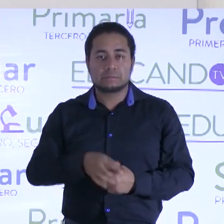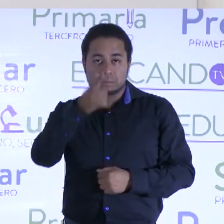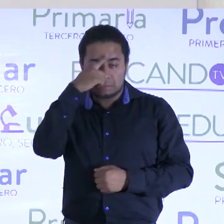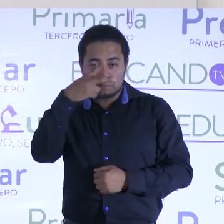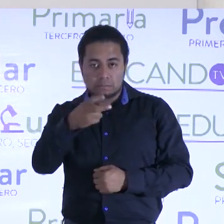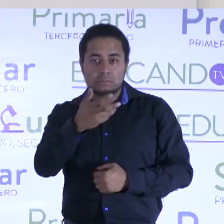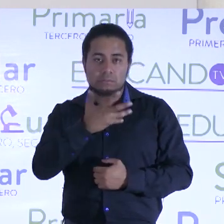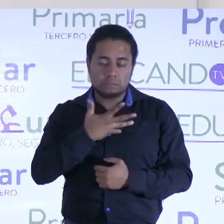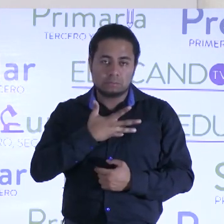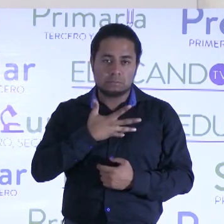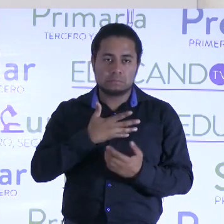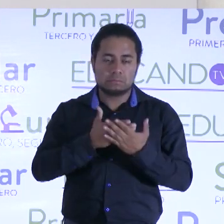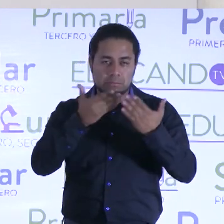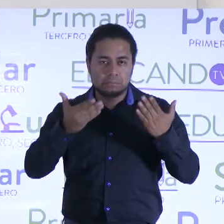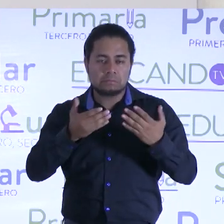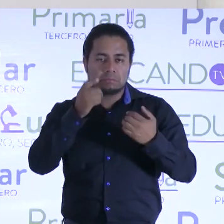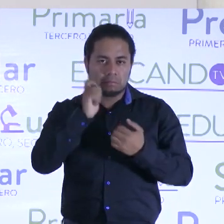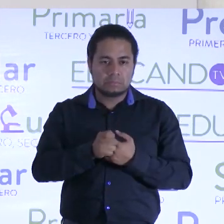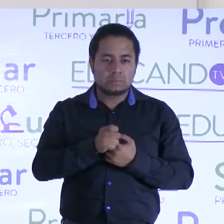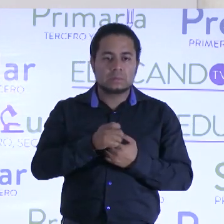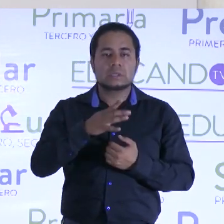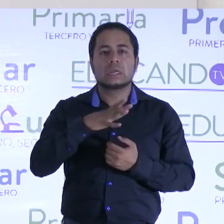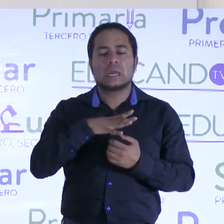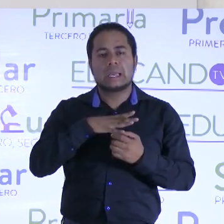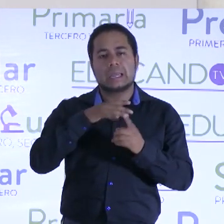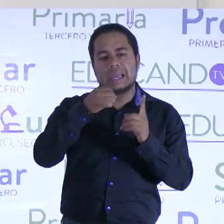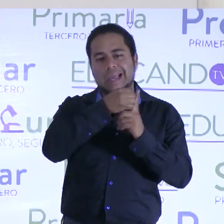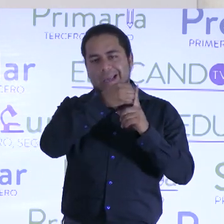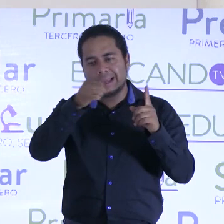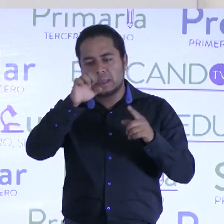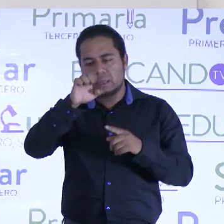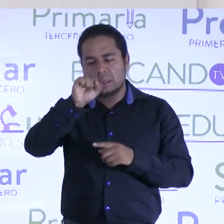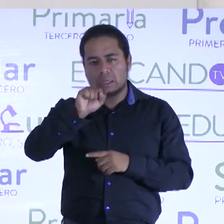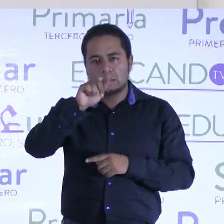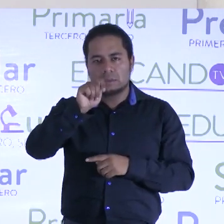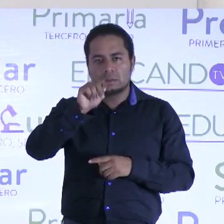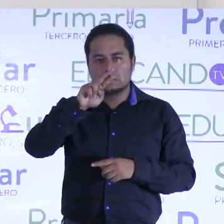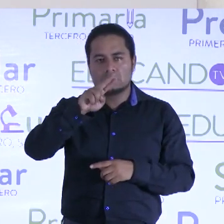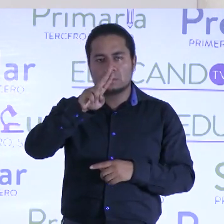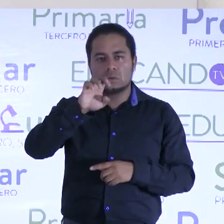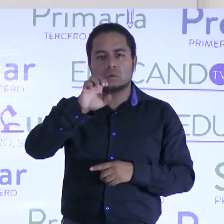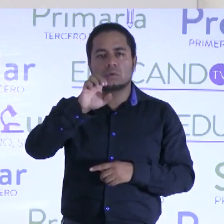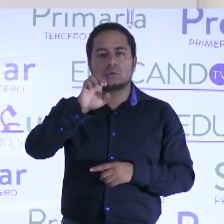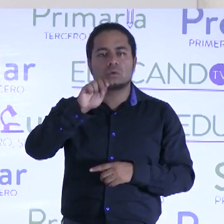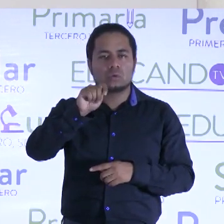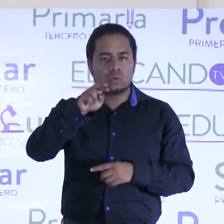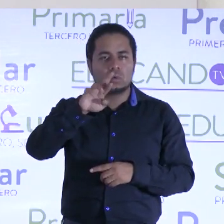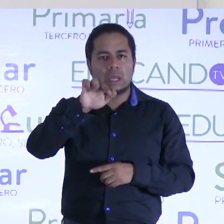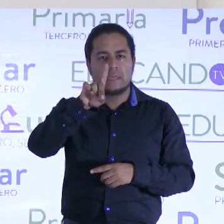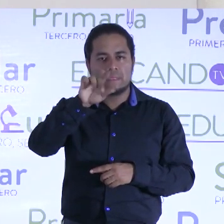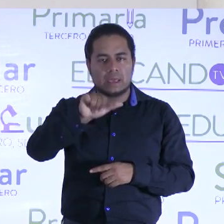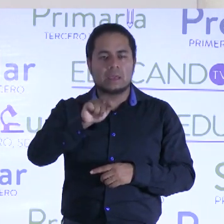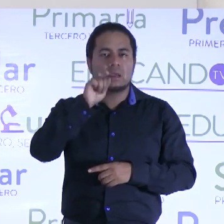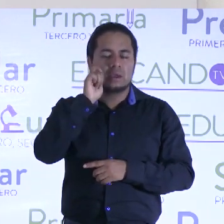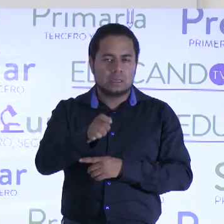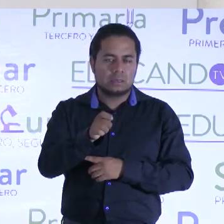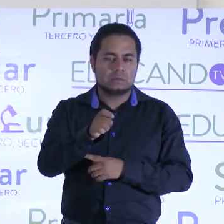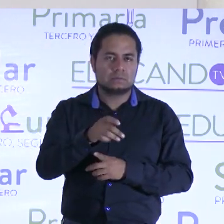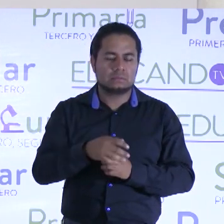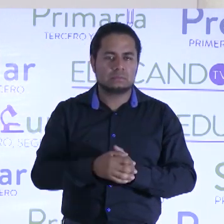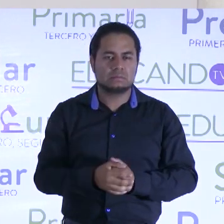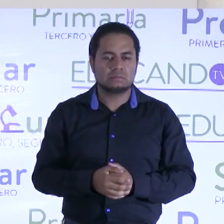primera que te traigo acá, que es la estructurada. La estructurada te permite